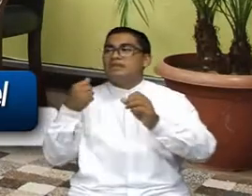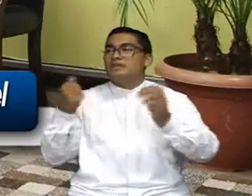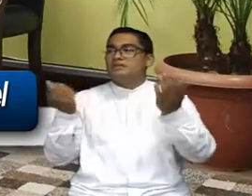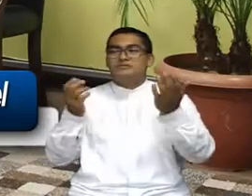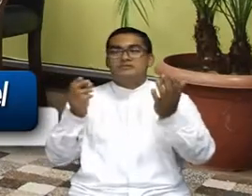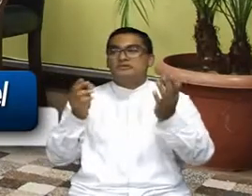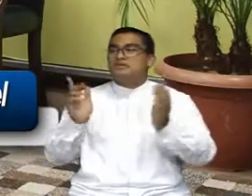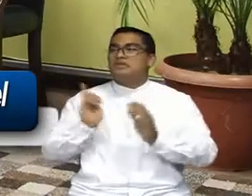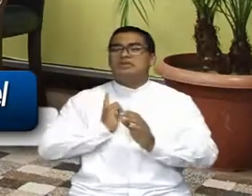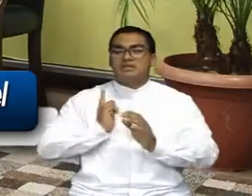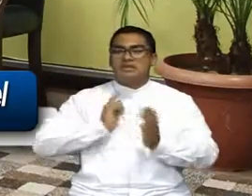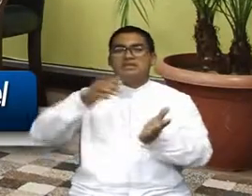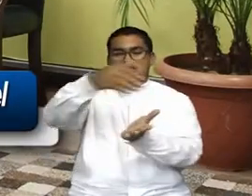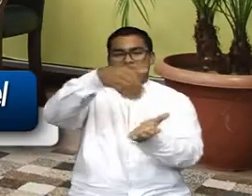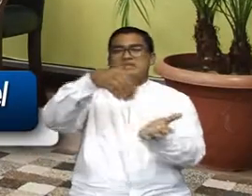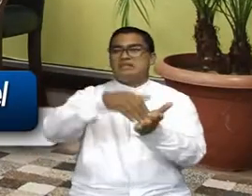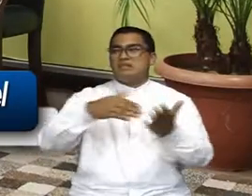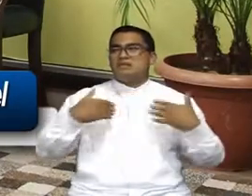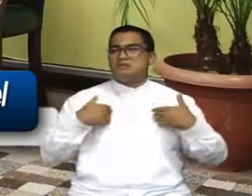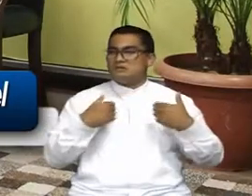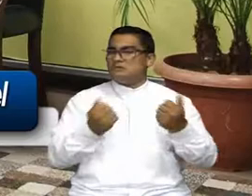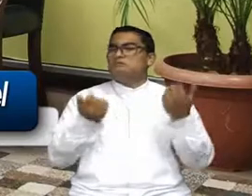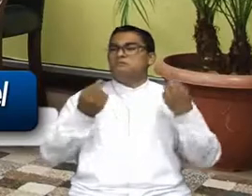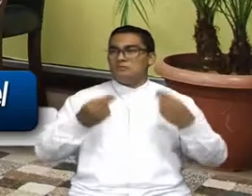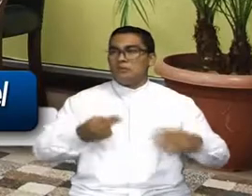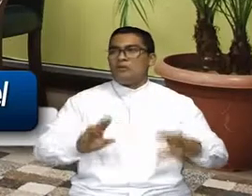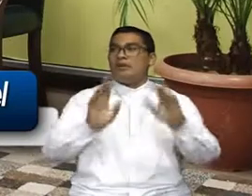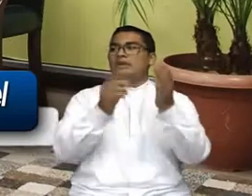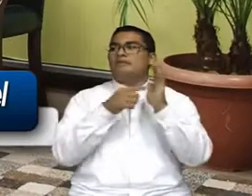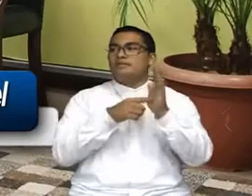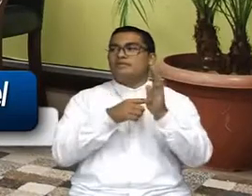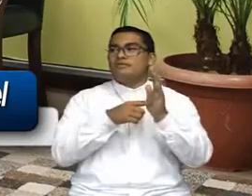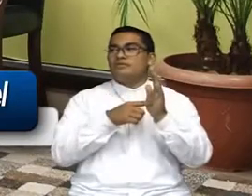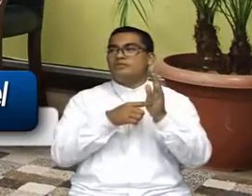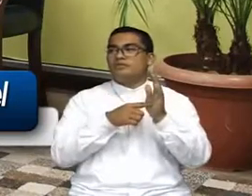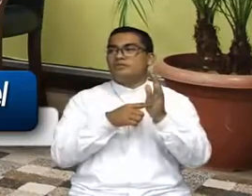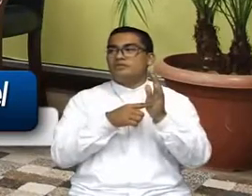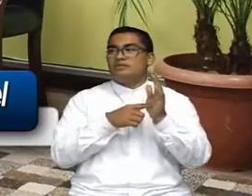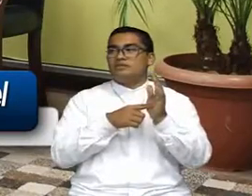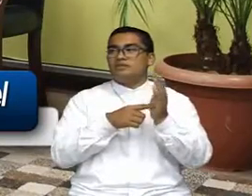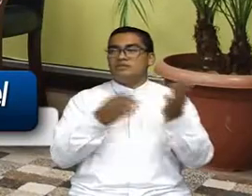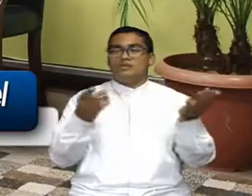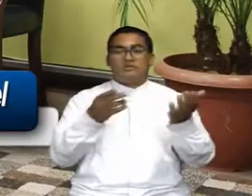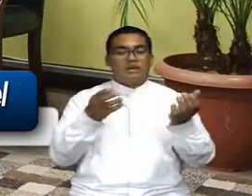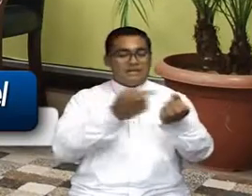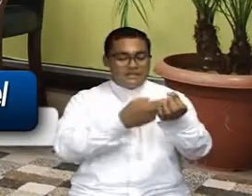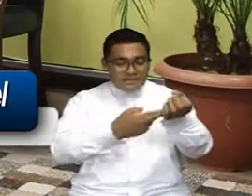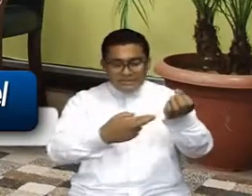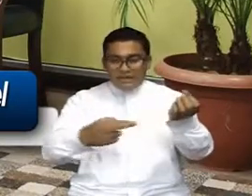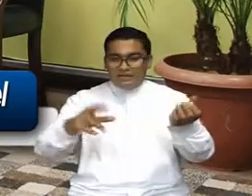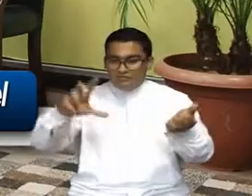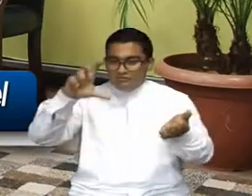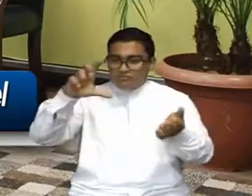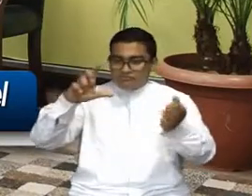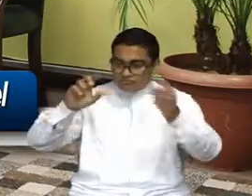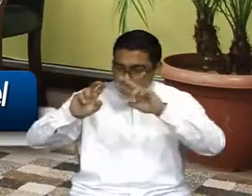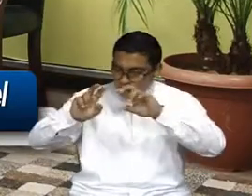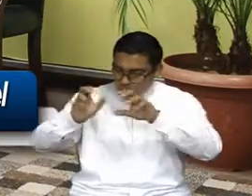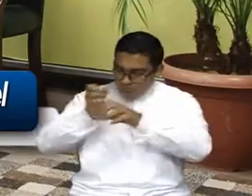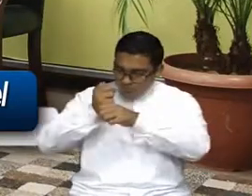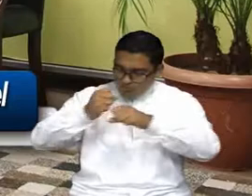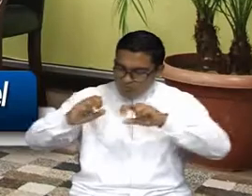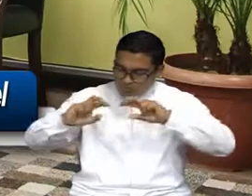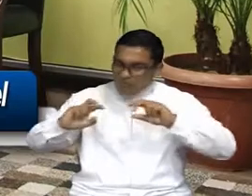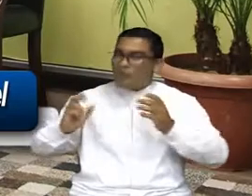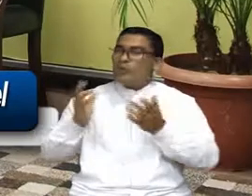una unidad de salud, en un centro de salud, como es una biometría hemática completa, donde nosotros podemos ahí ver cuántas